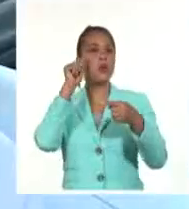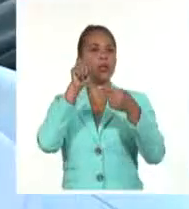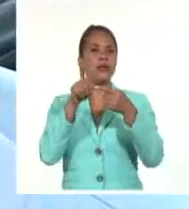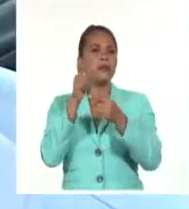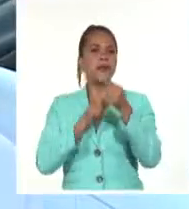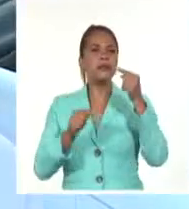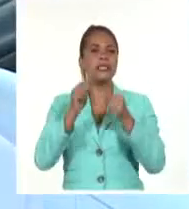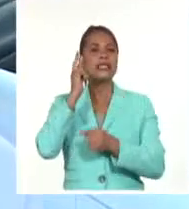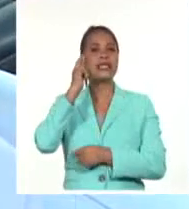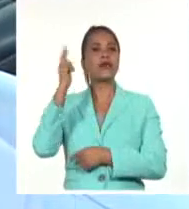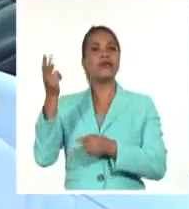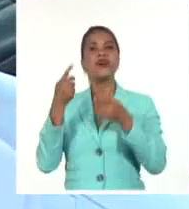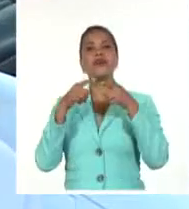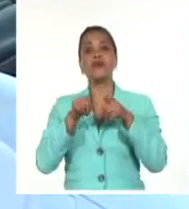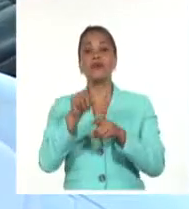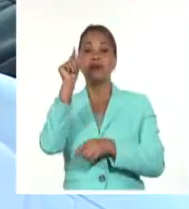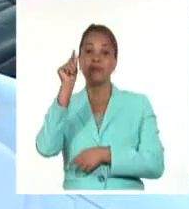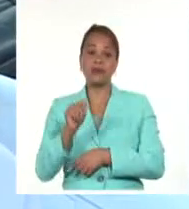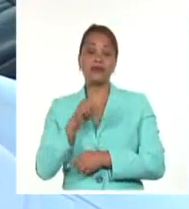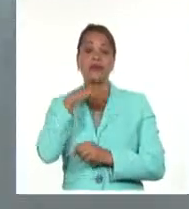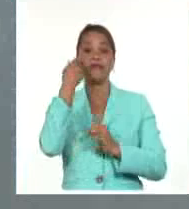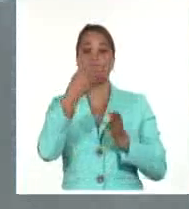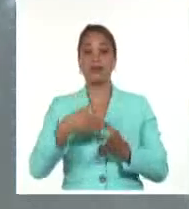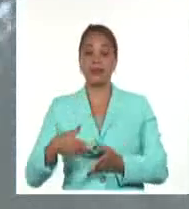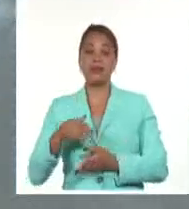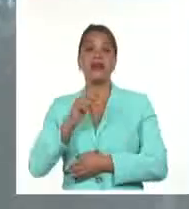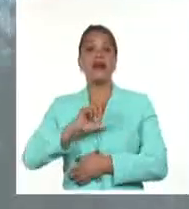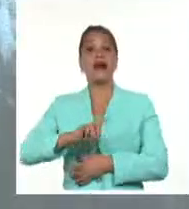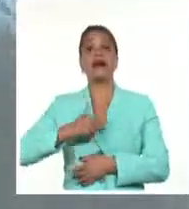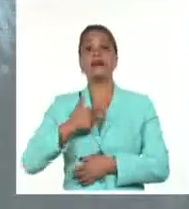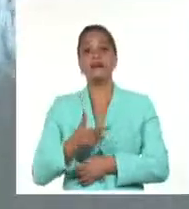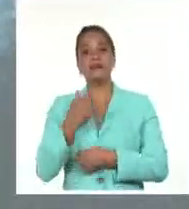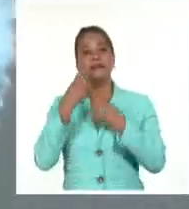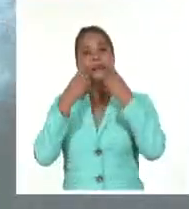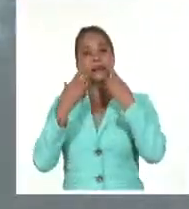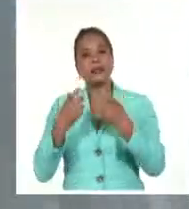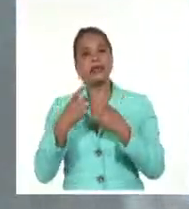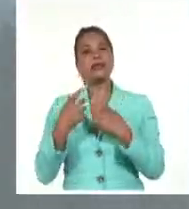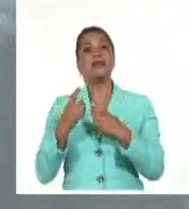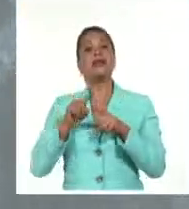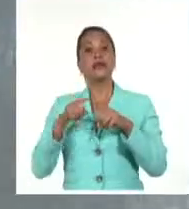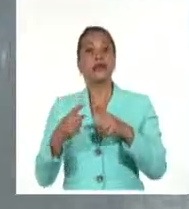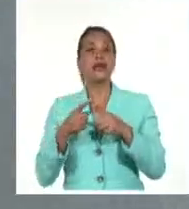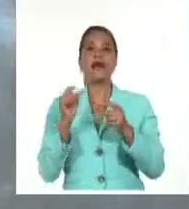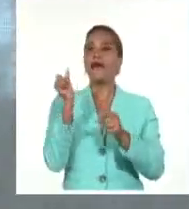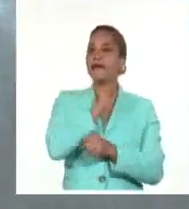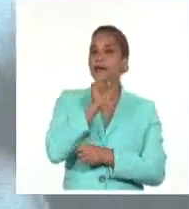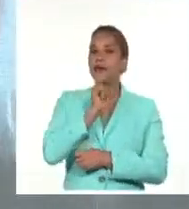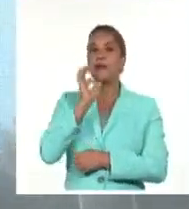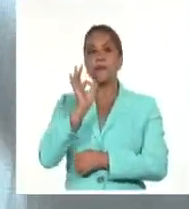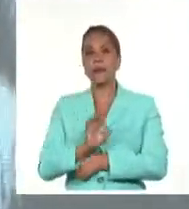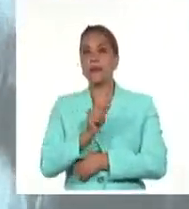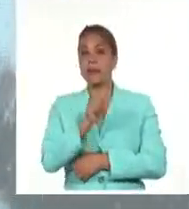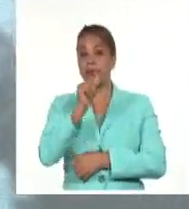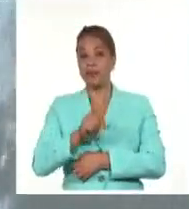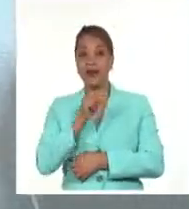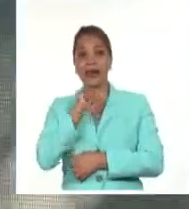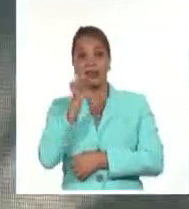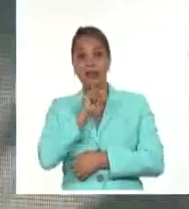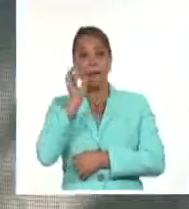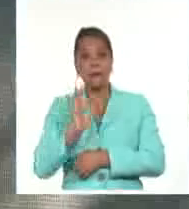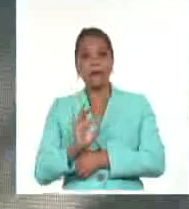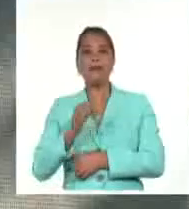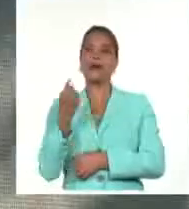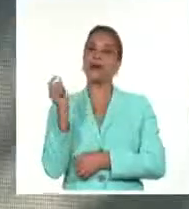recordar juntos al gran hombre y artista que fue tanto a través de canciones de su autoría como con música alegórica a su quehacer